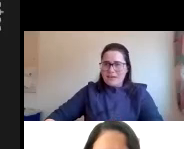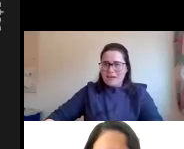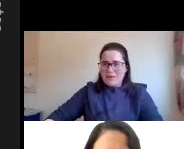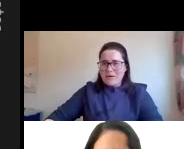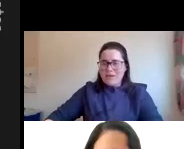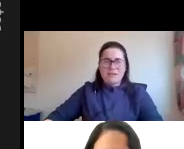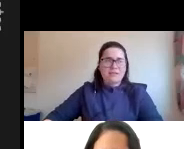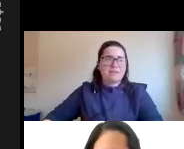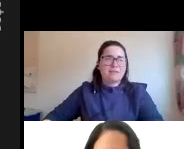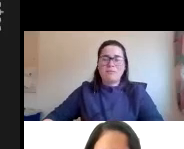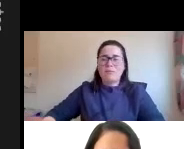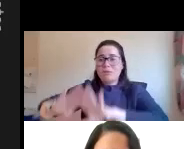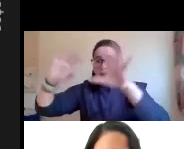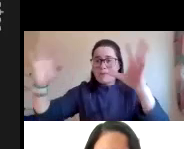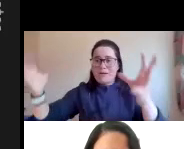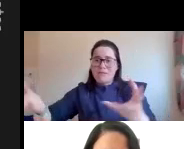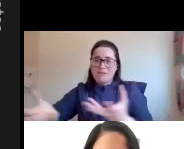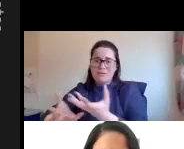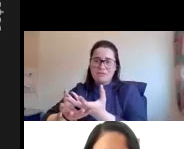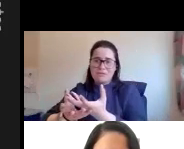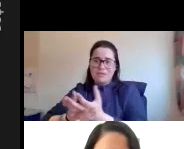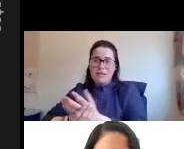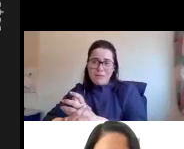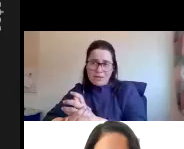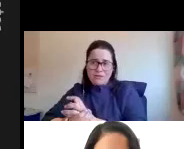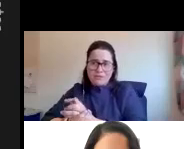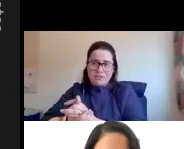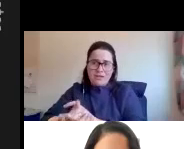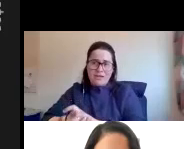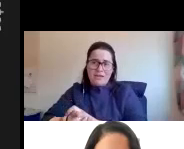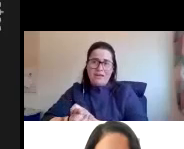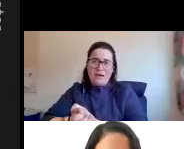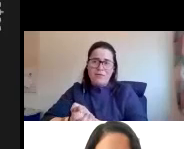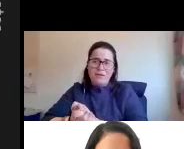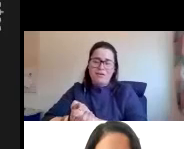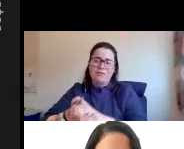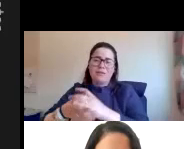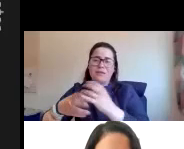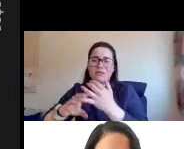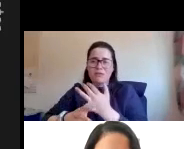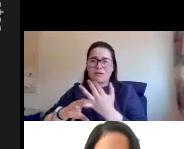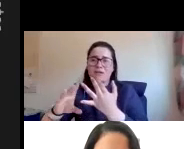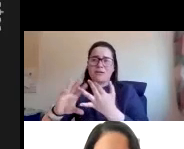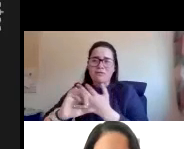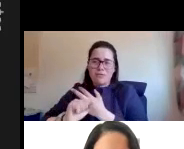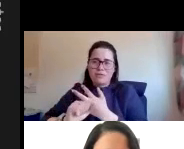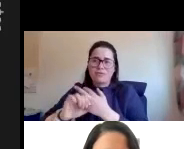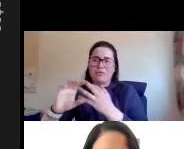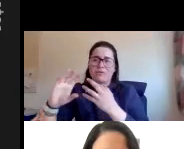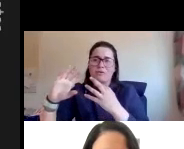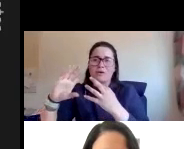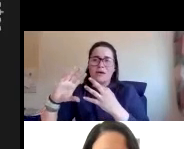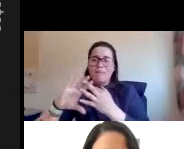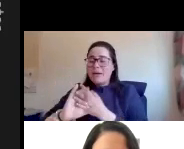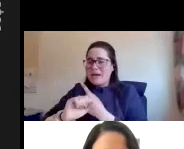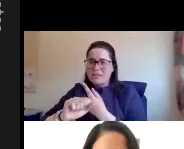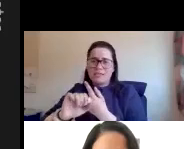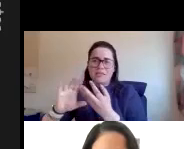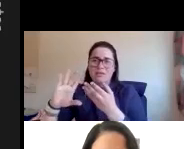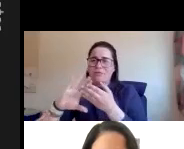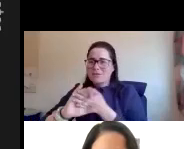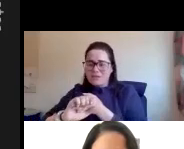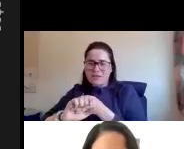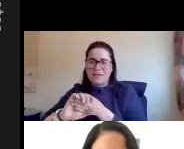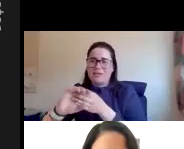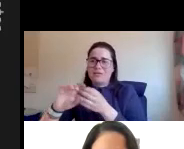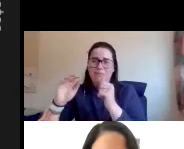de calidad de agua es un montón de parámetros químicos de calidad de agua que incluyen nitrógeno, fósforo,